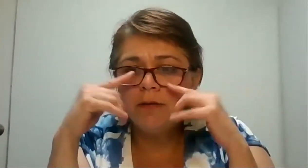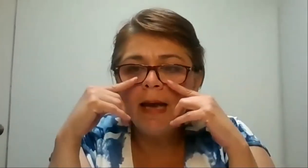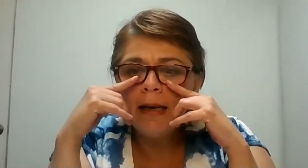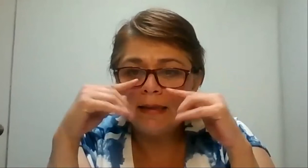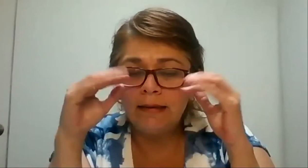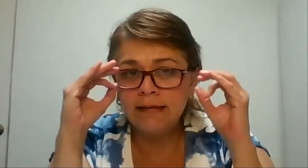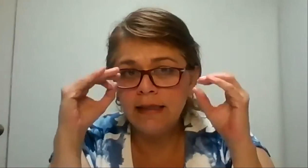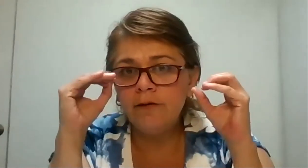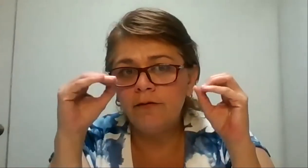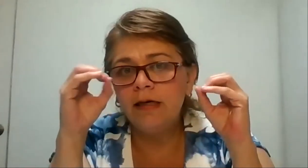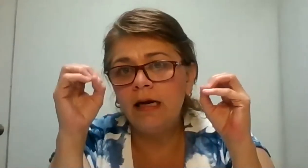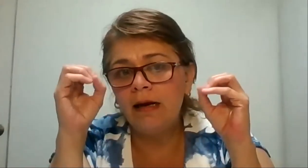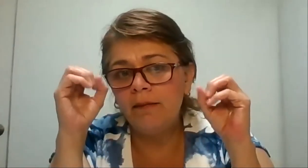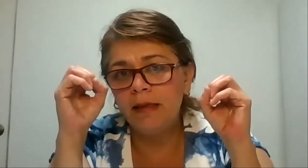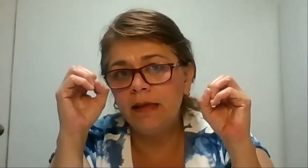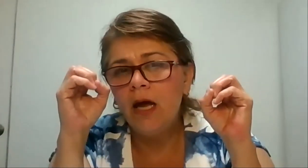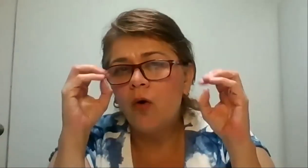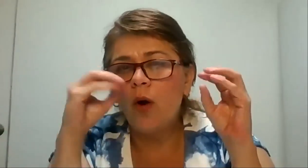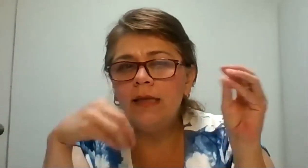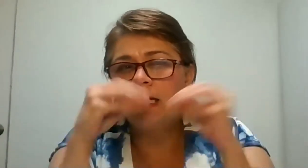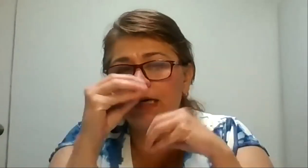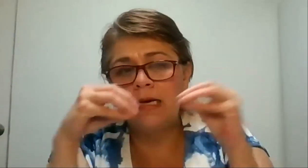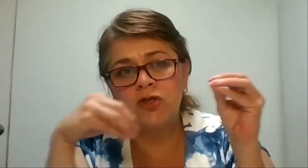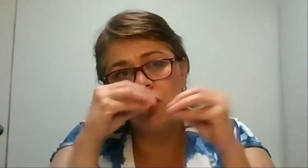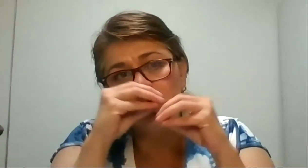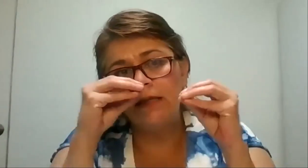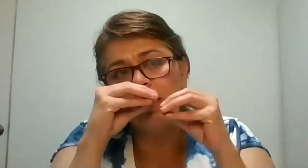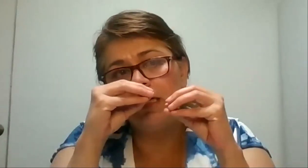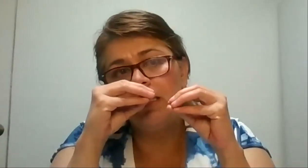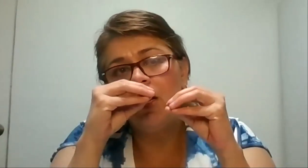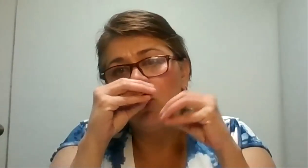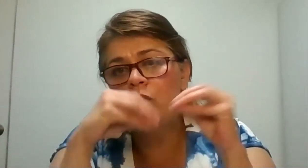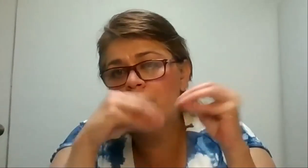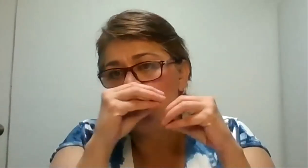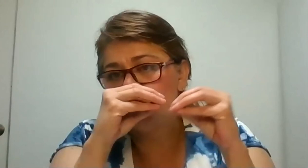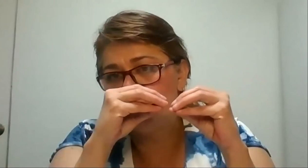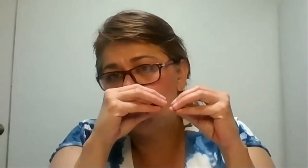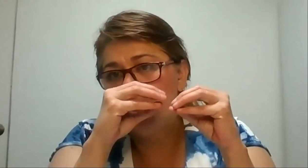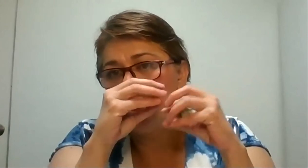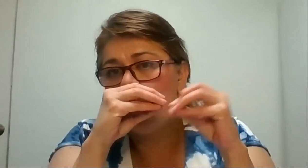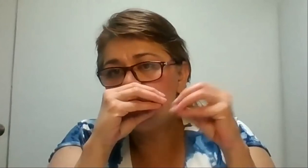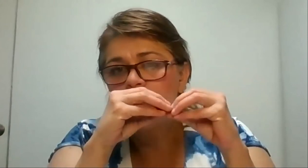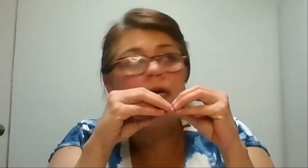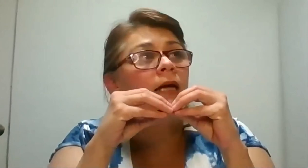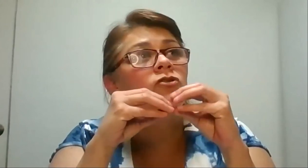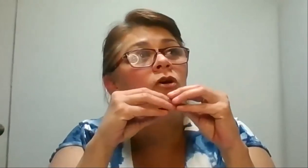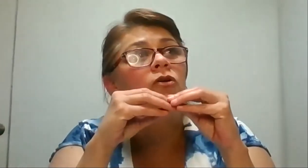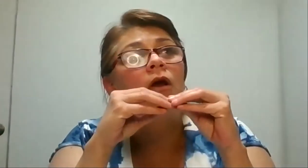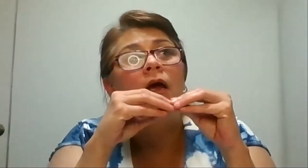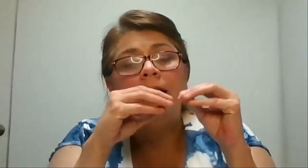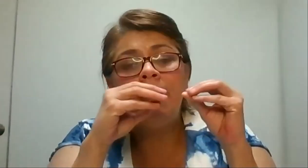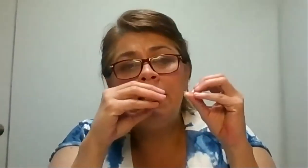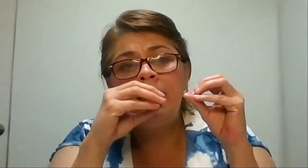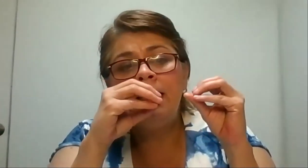mismo nivel, tendrás que definir claramente cuál es la relación que tienen uno del otro, cuál es su